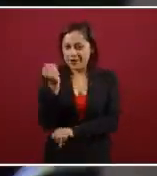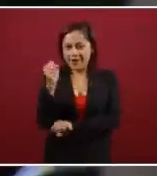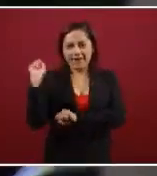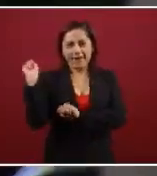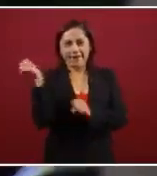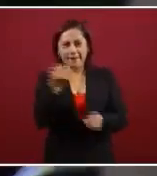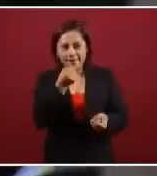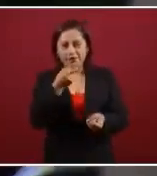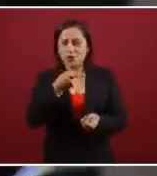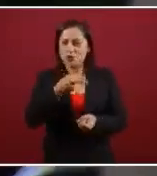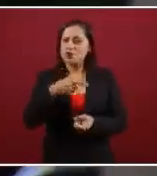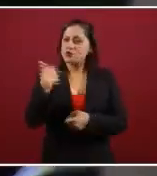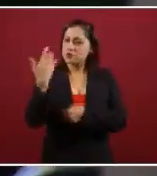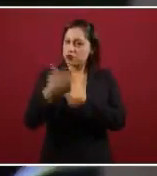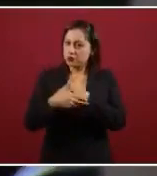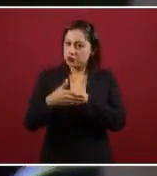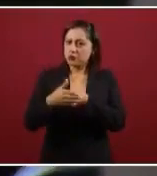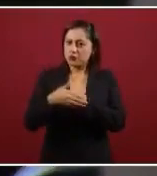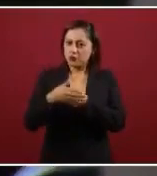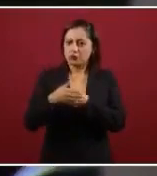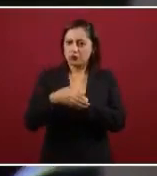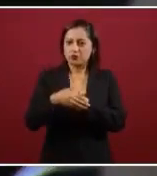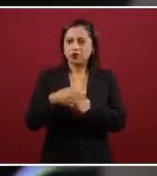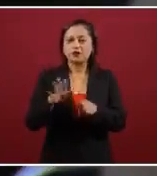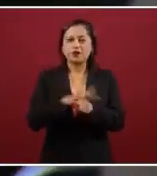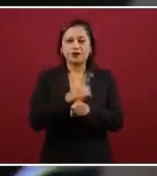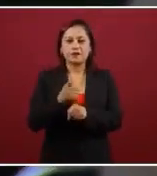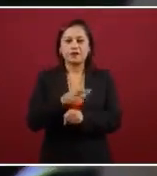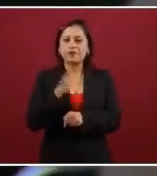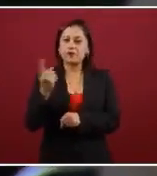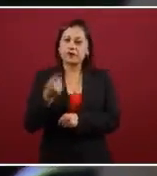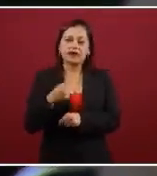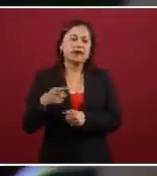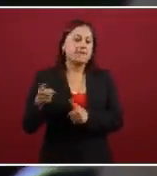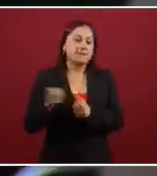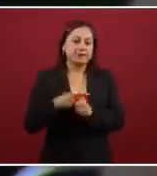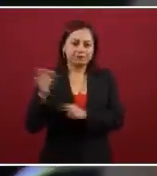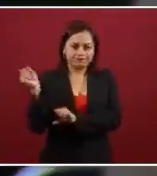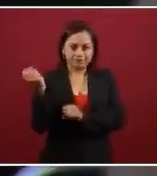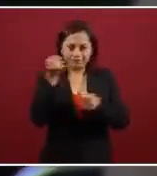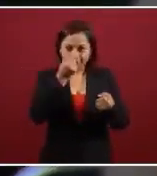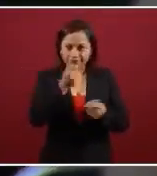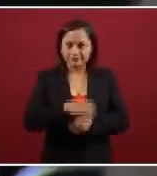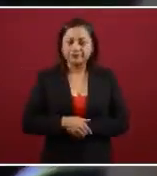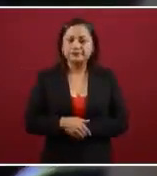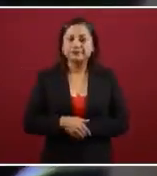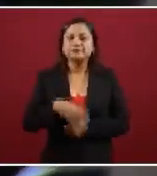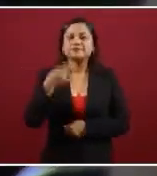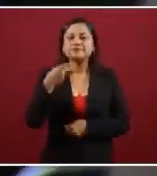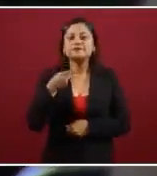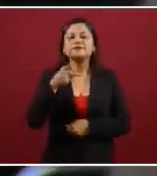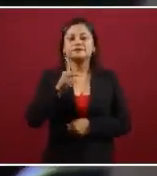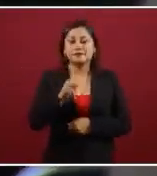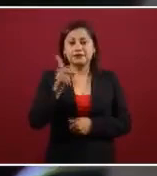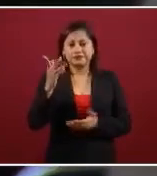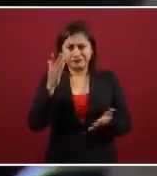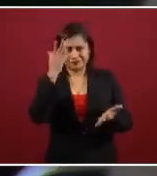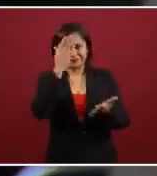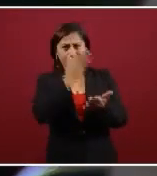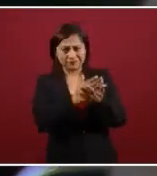los jonrones, se le espera para que tire la primera bola. Pero también va para ver la cuestión de la